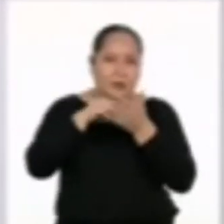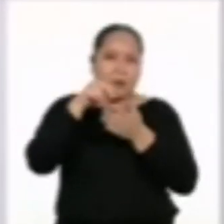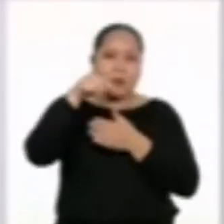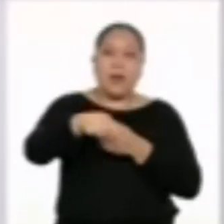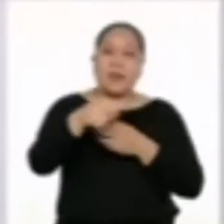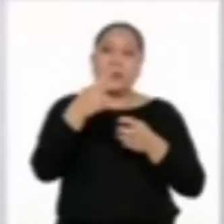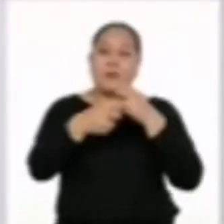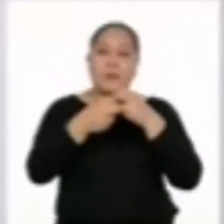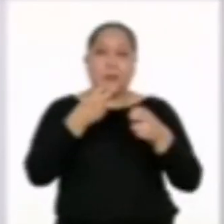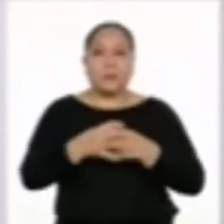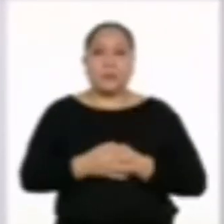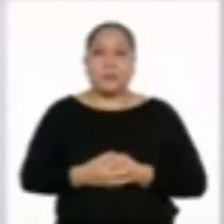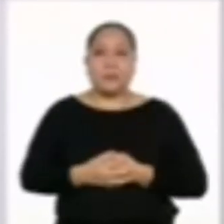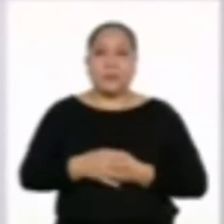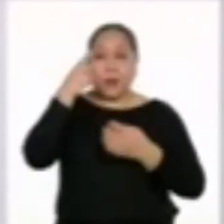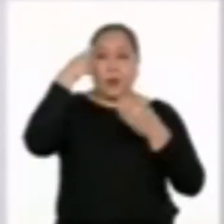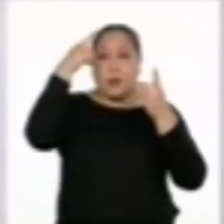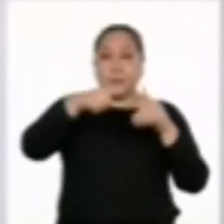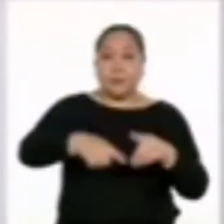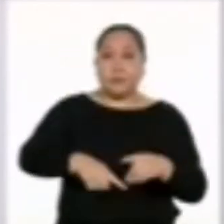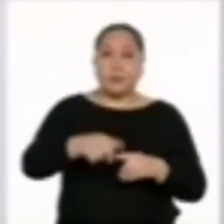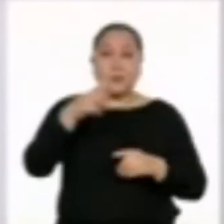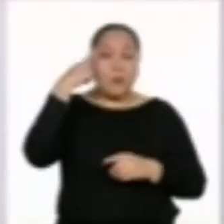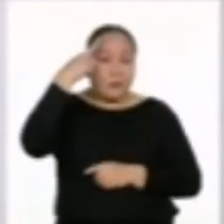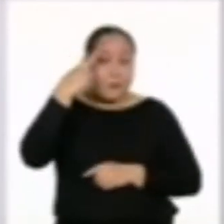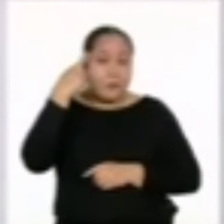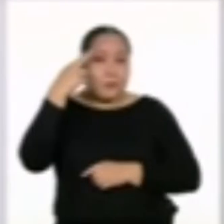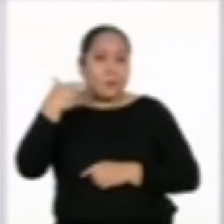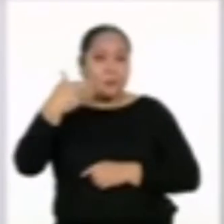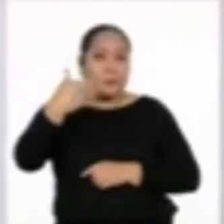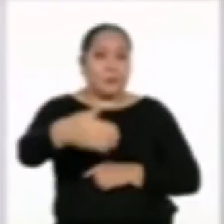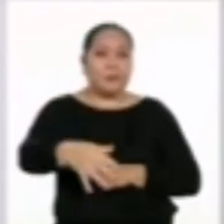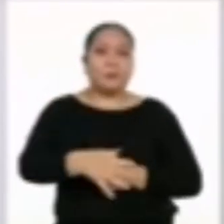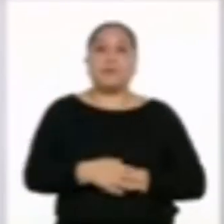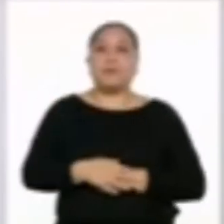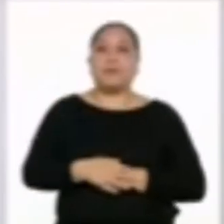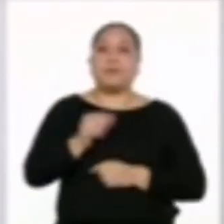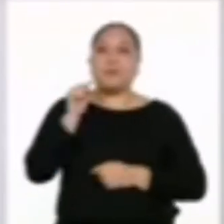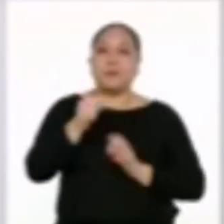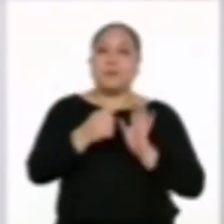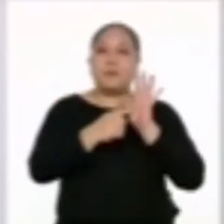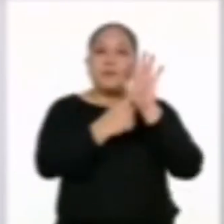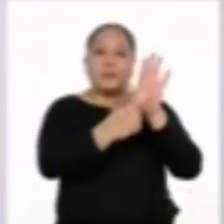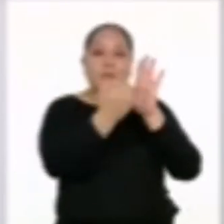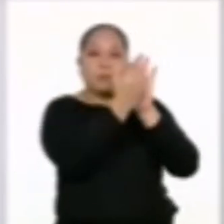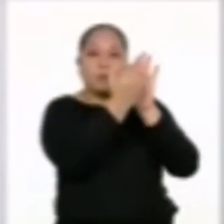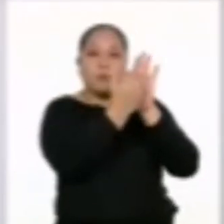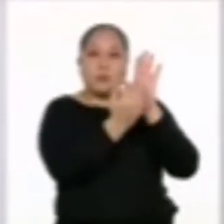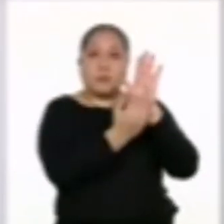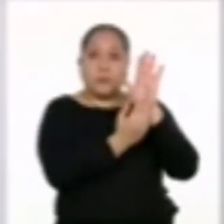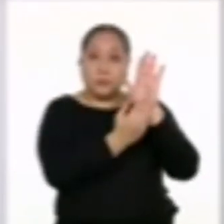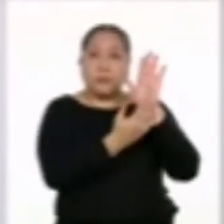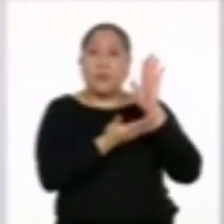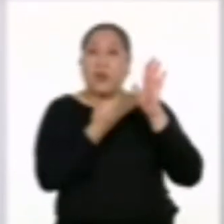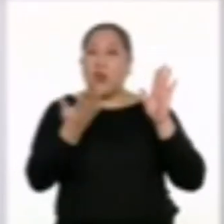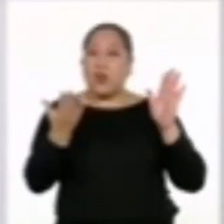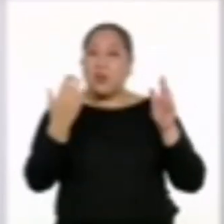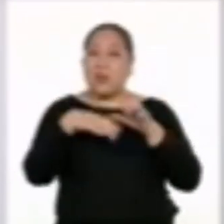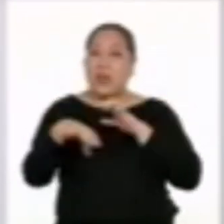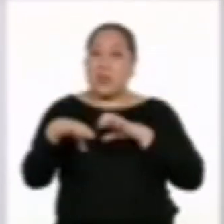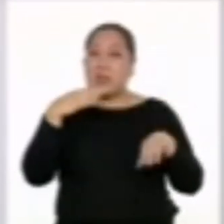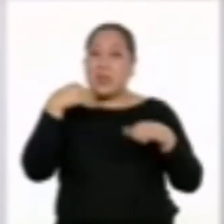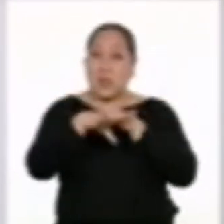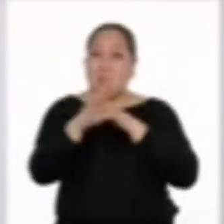a la problemática, que de acuerdo a lo que hemos venido reflexionando, gira en torno a aquellas acciones que tenemos en casa y